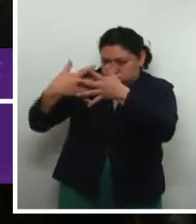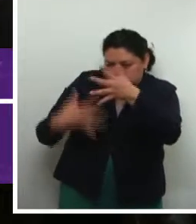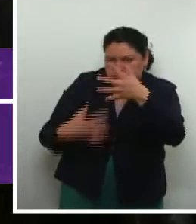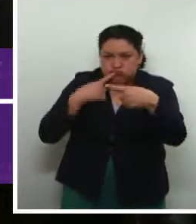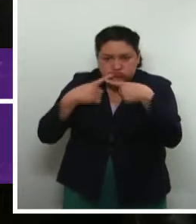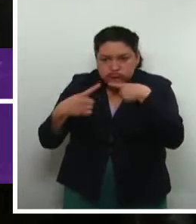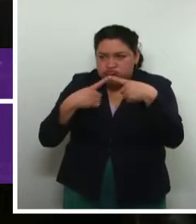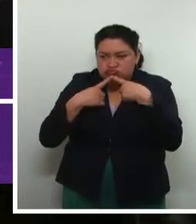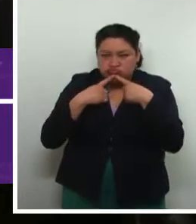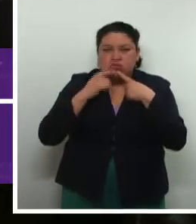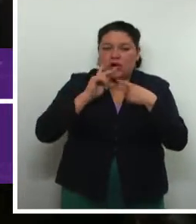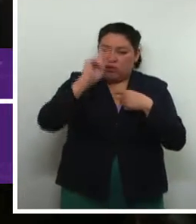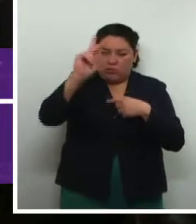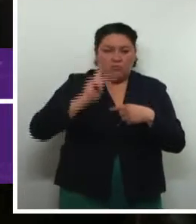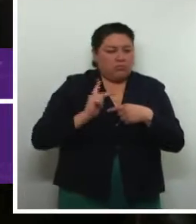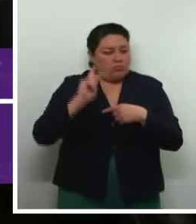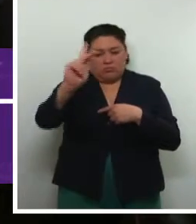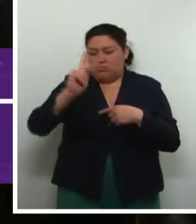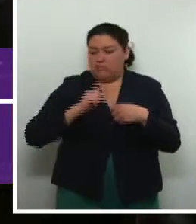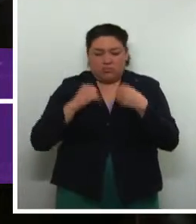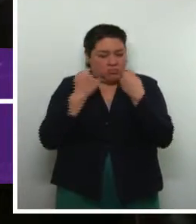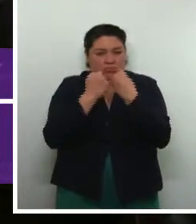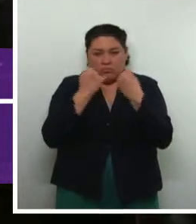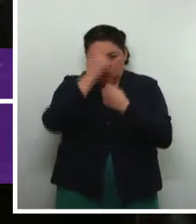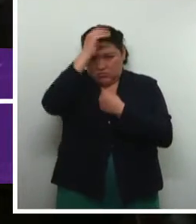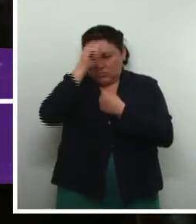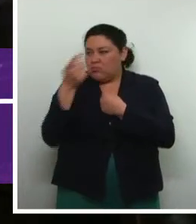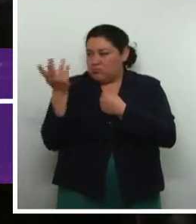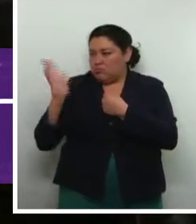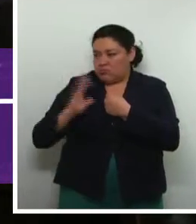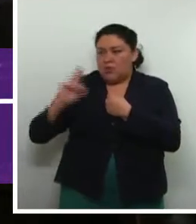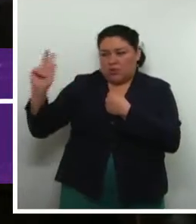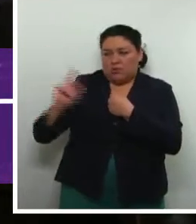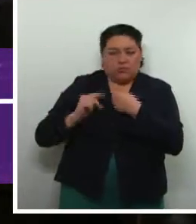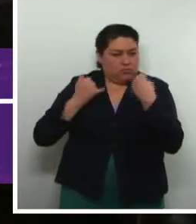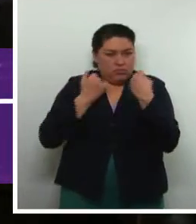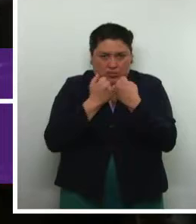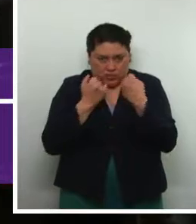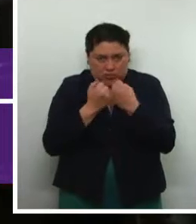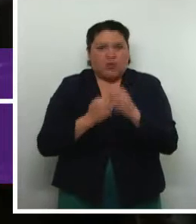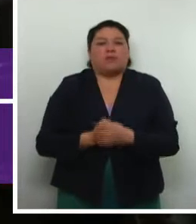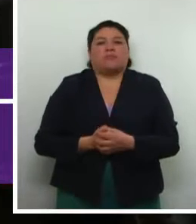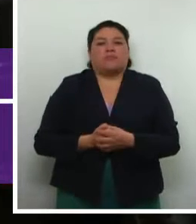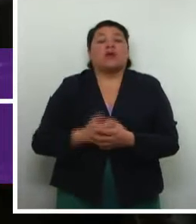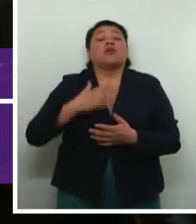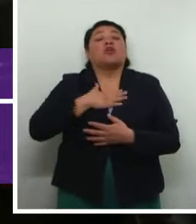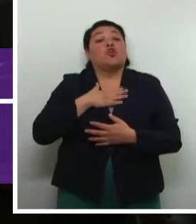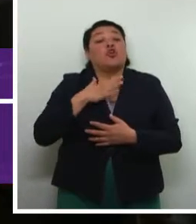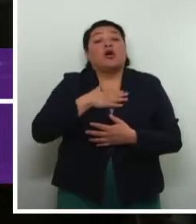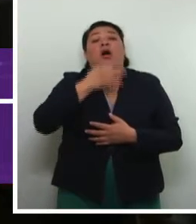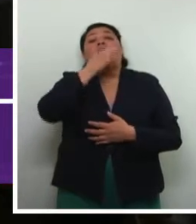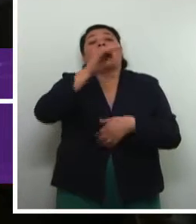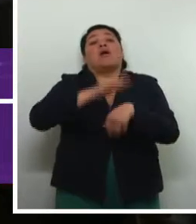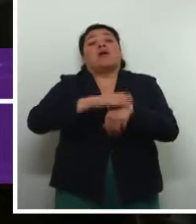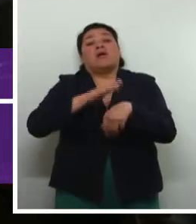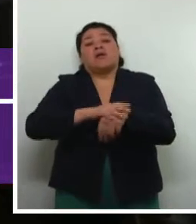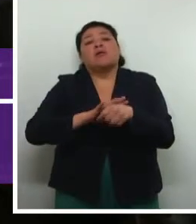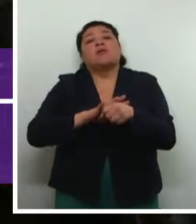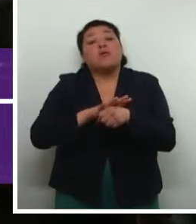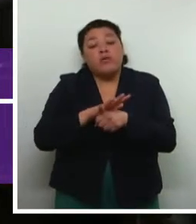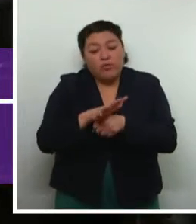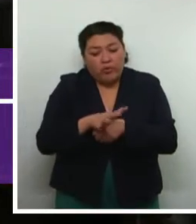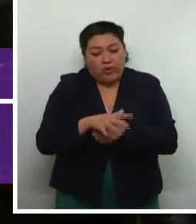eso compartimos con la mesa directiva y con quien lo ha señalado. Y simplemente haríamos un llamado para que